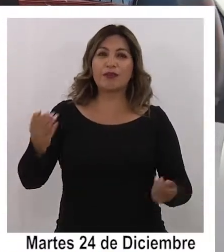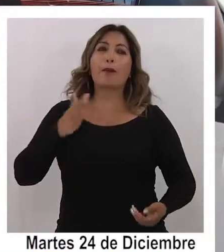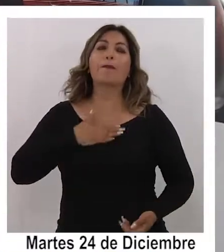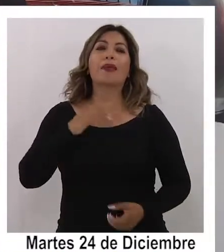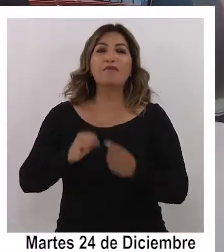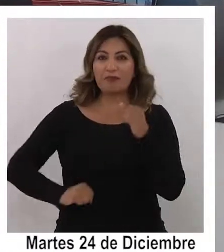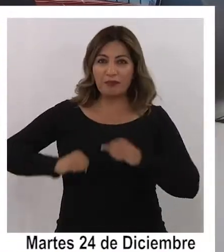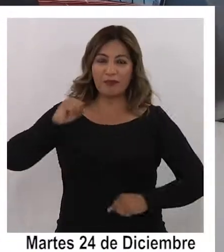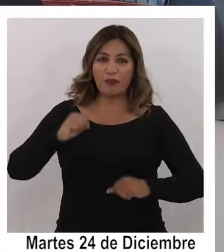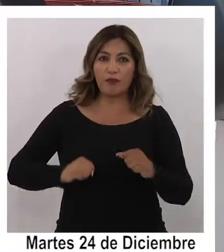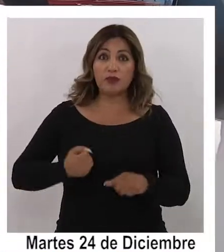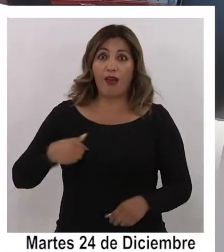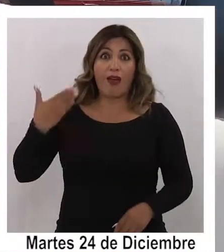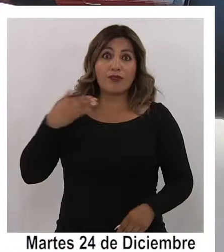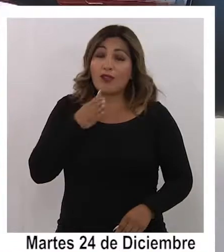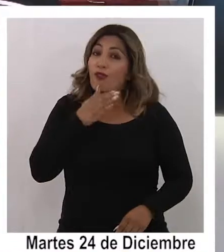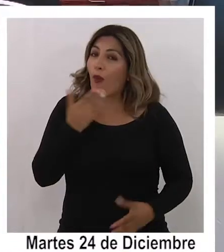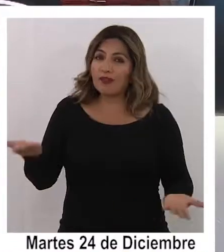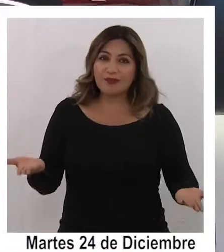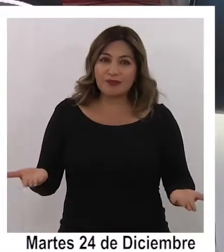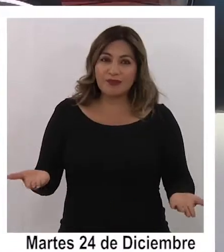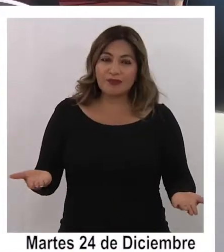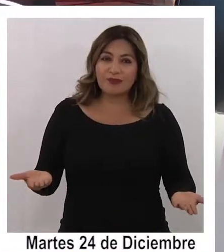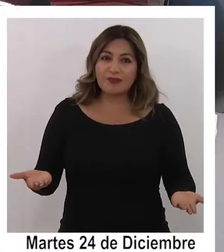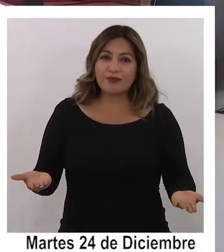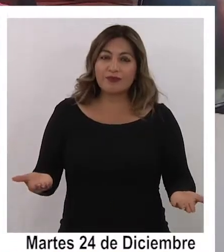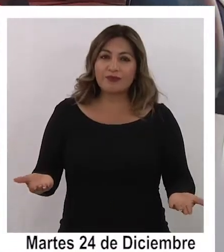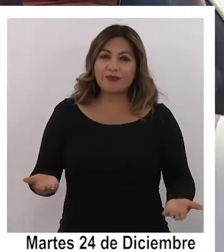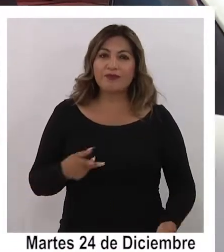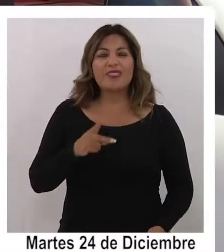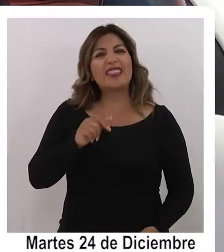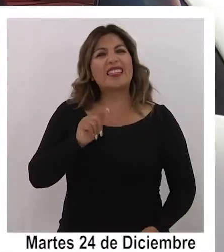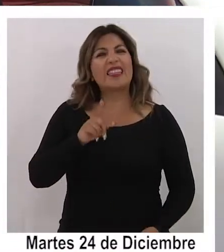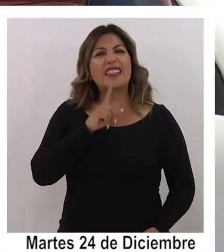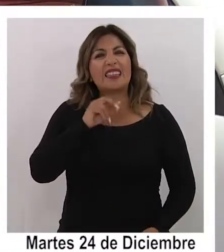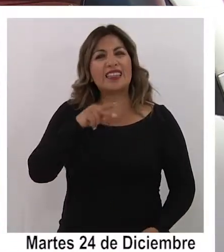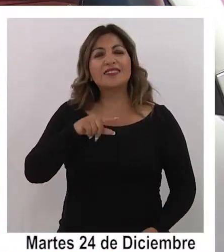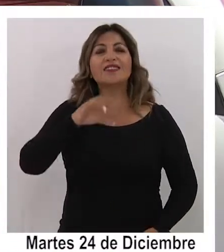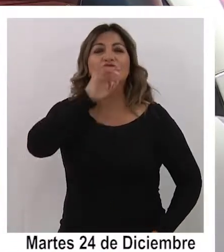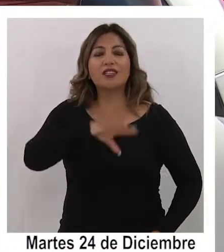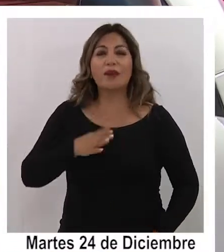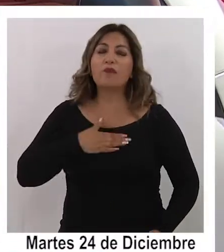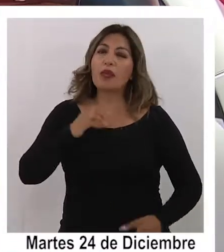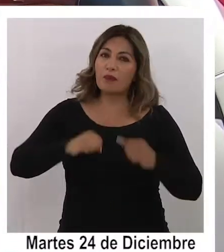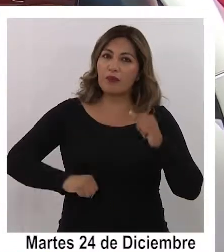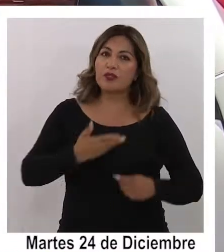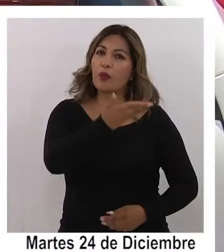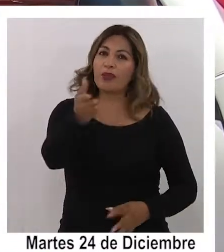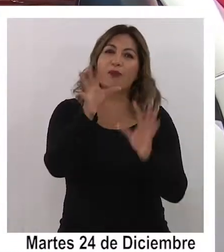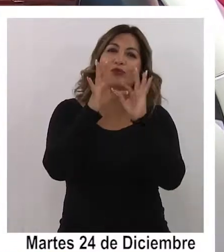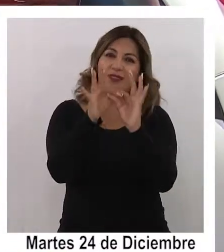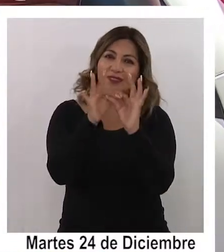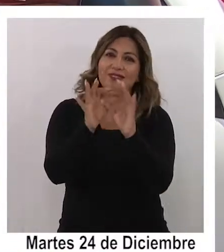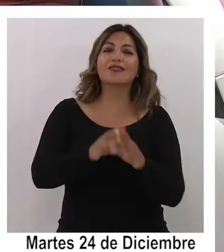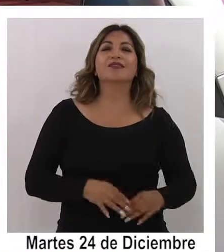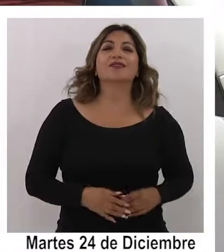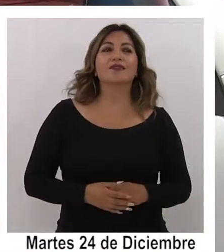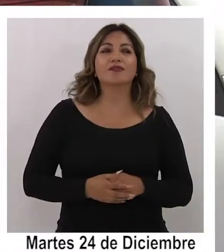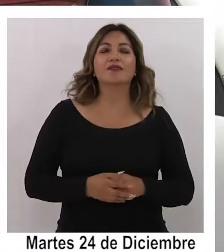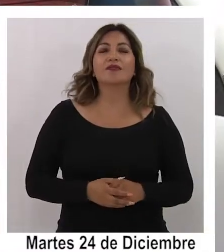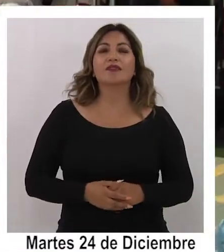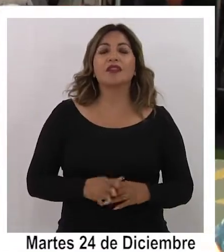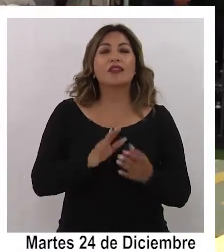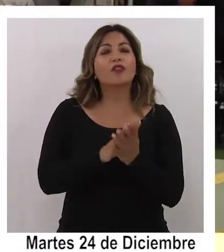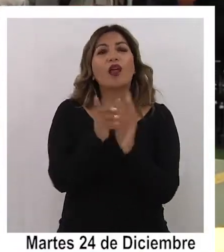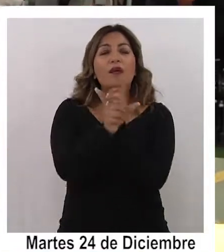destino que va a tener a nuestra empresa, que no teníamos vehículos. Fitting Chile es nuestra empresa, así que muchas gracias